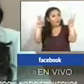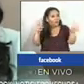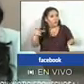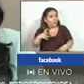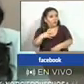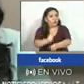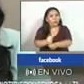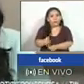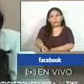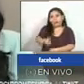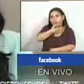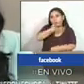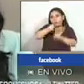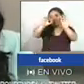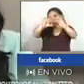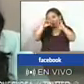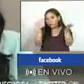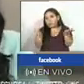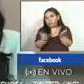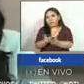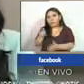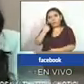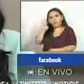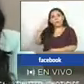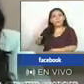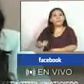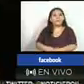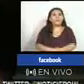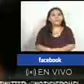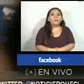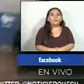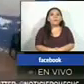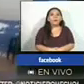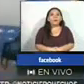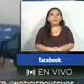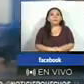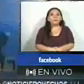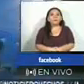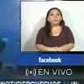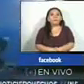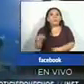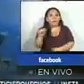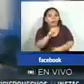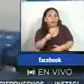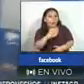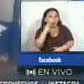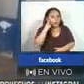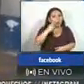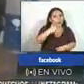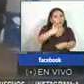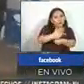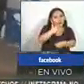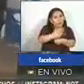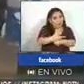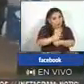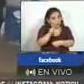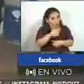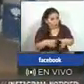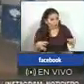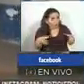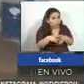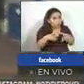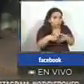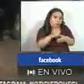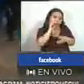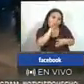otras informaciones internacionales en el siguiente resumen las fuerzas de seguridad de Guatemala liberaron este martes a 10